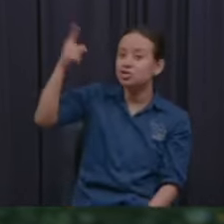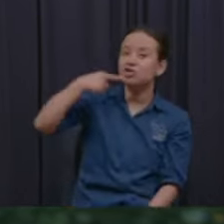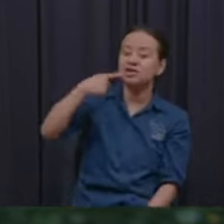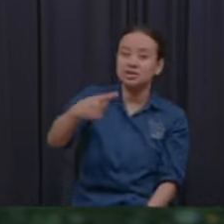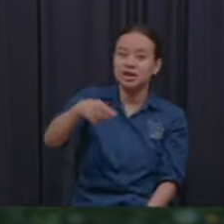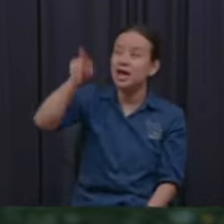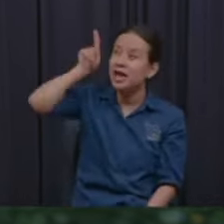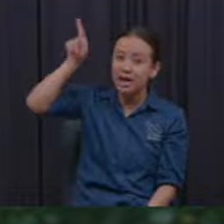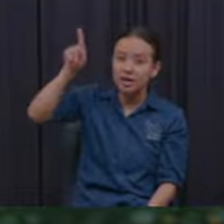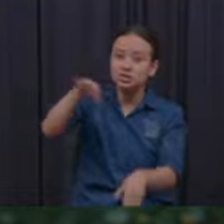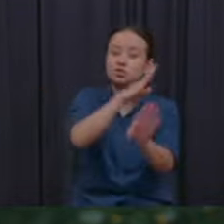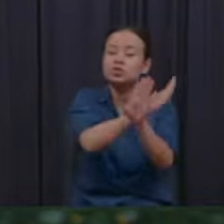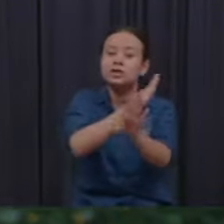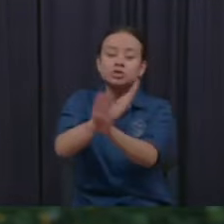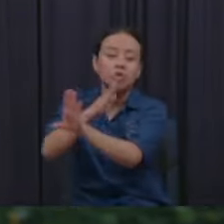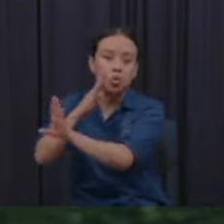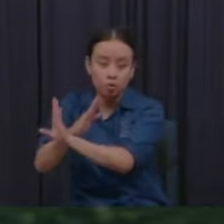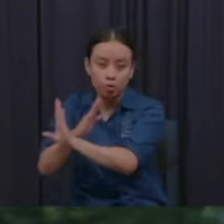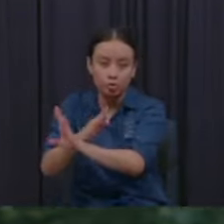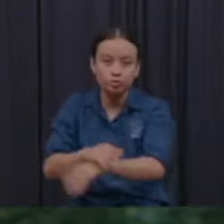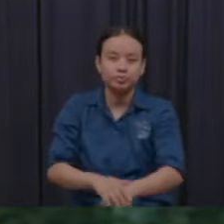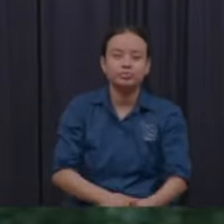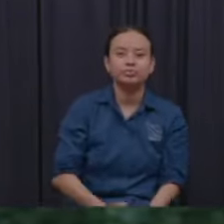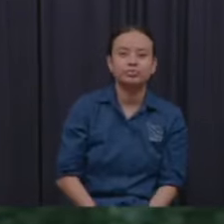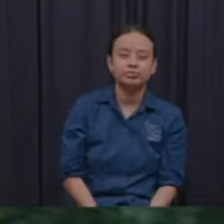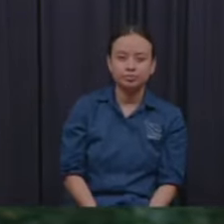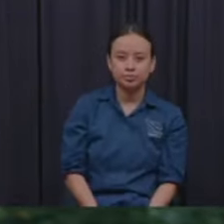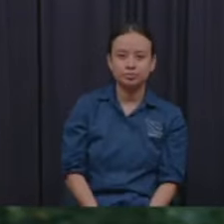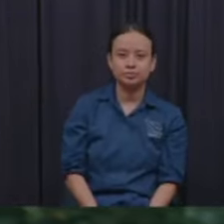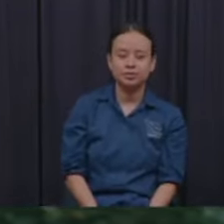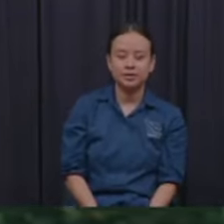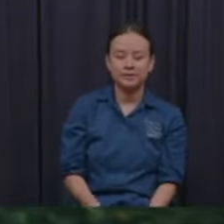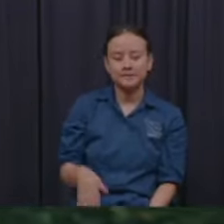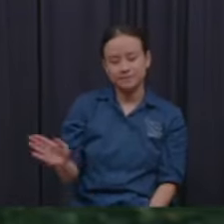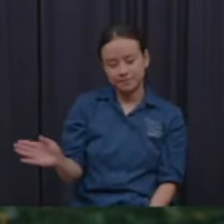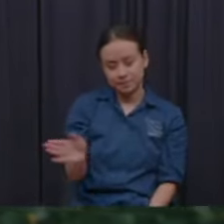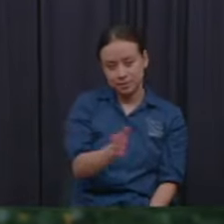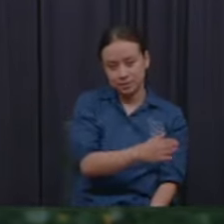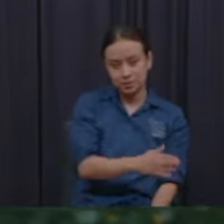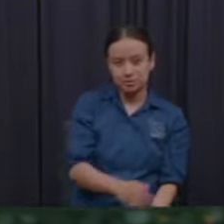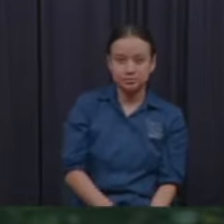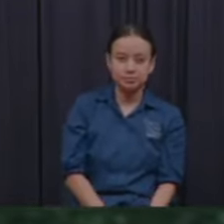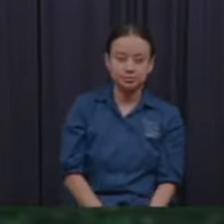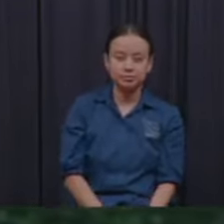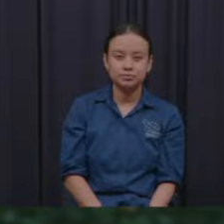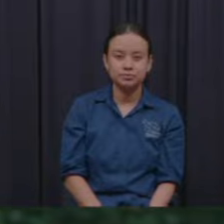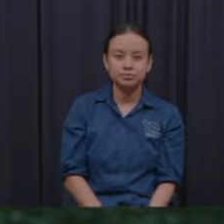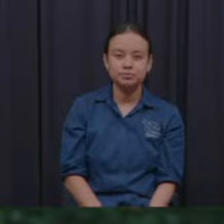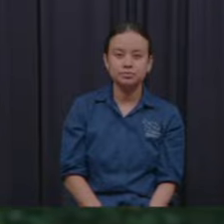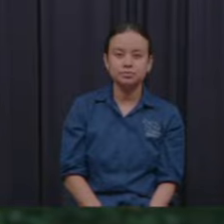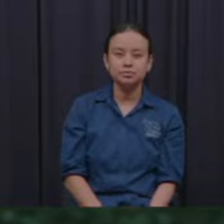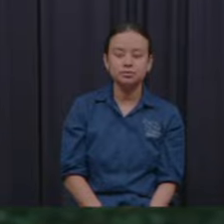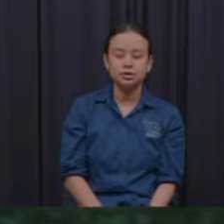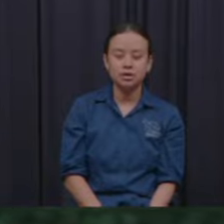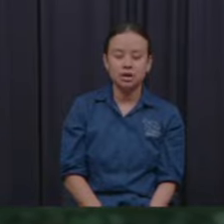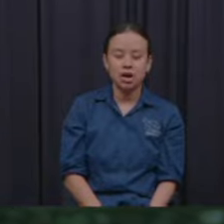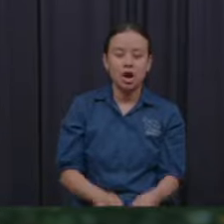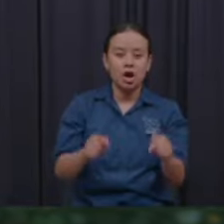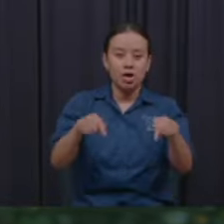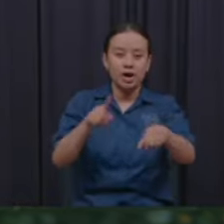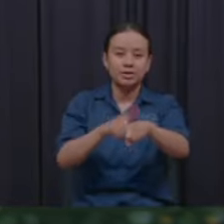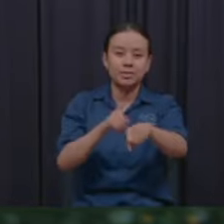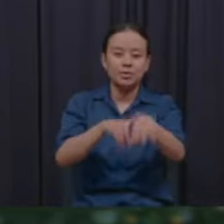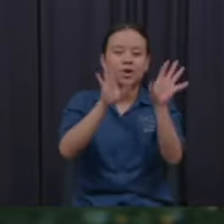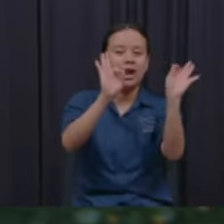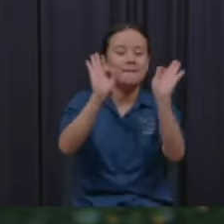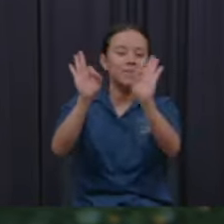Bueno, no me toca a mí predicar, le toca al apóstol Samuel Díaz, a quien queremos escuchar y lo recibimos con mucho